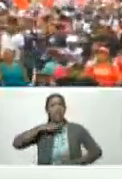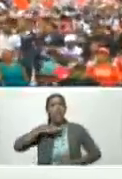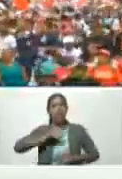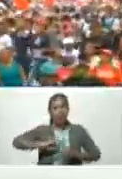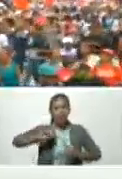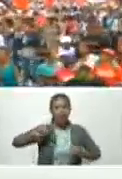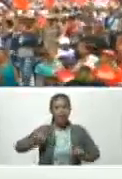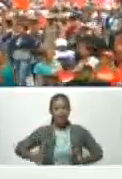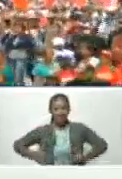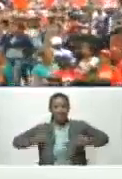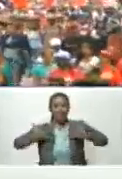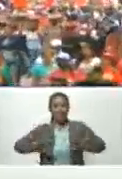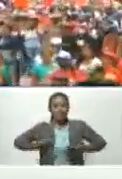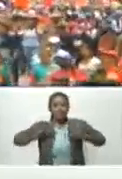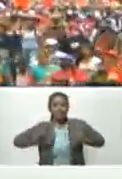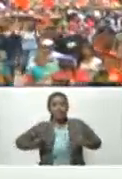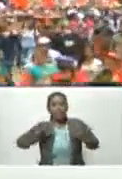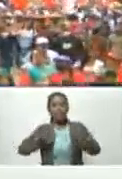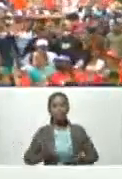energía.